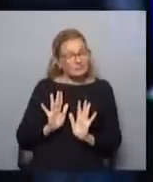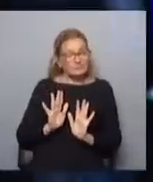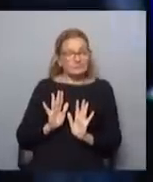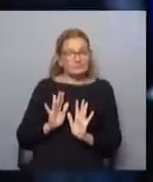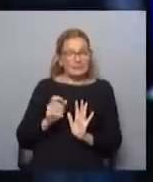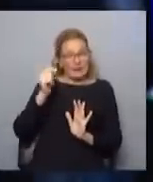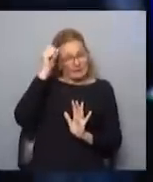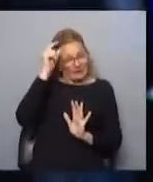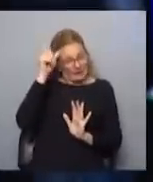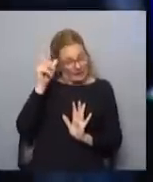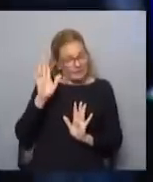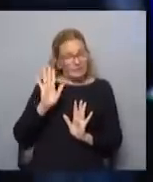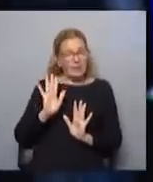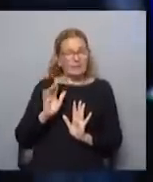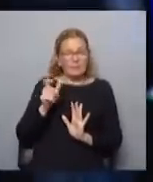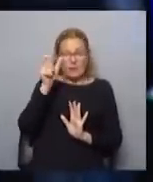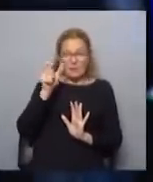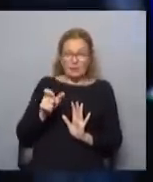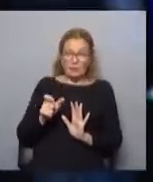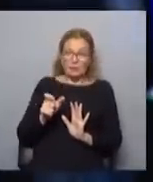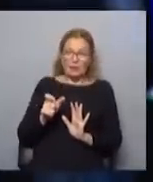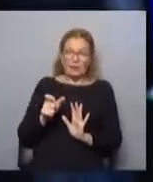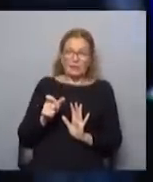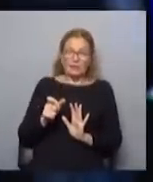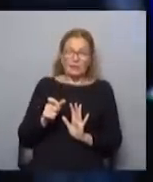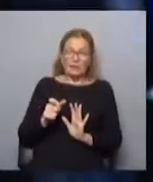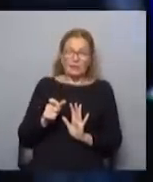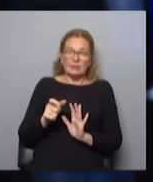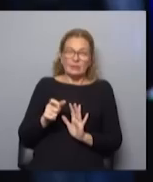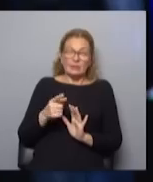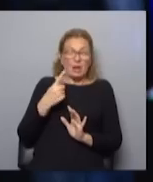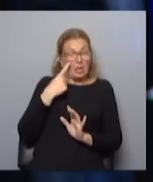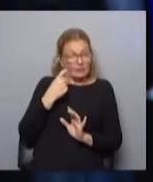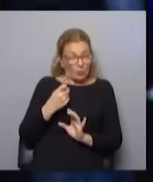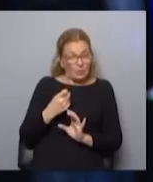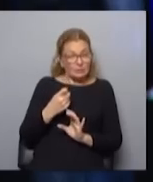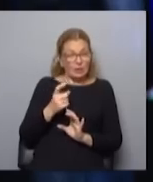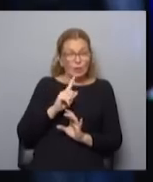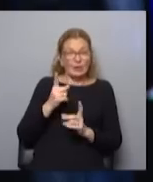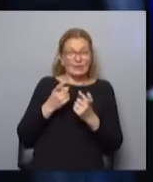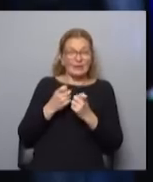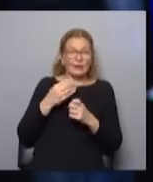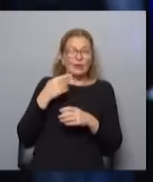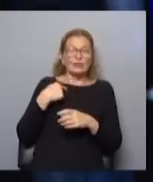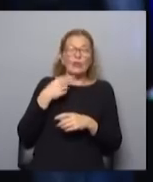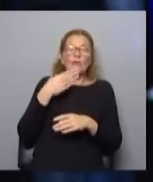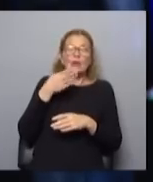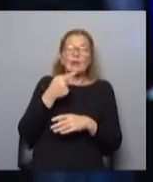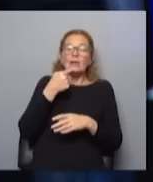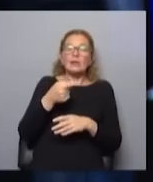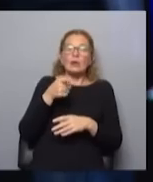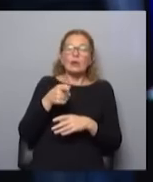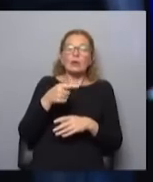la inteligencia de la gente hay que hay que tener en cuenta no es necesario que yo venga a decirle bueno